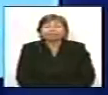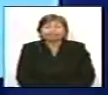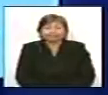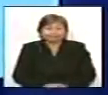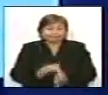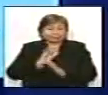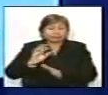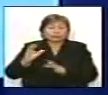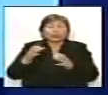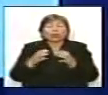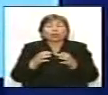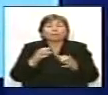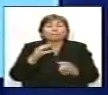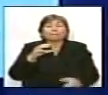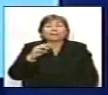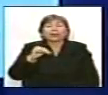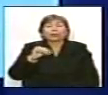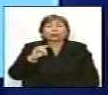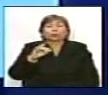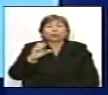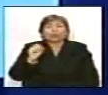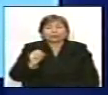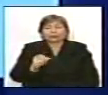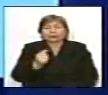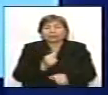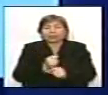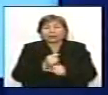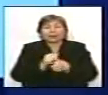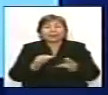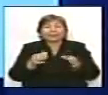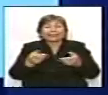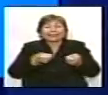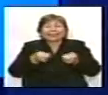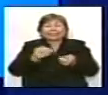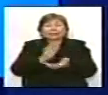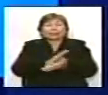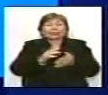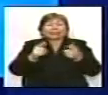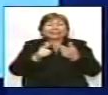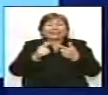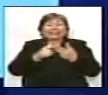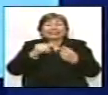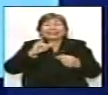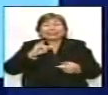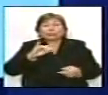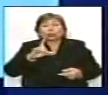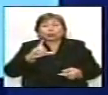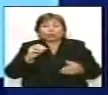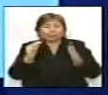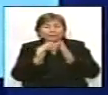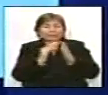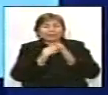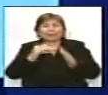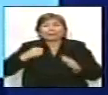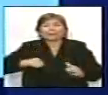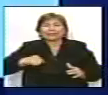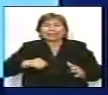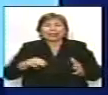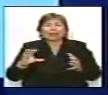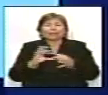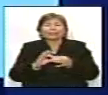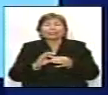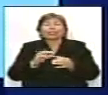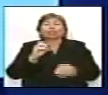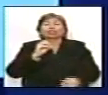El congresista Manuel Dankmert escuchó en la mesa de trabajo de gestión para la titulación del proyecto de vivienda municipal Confraternidad